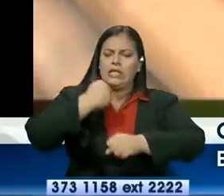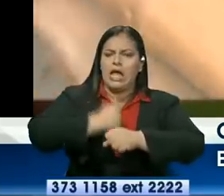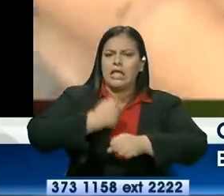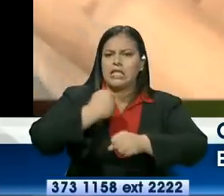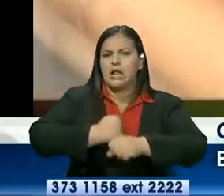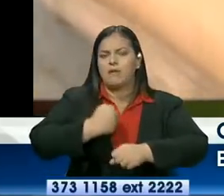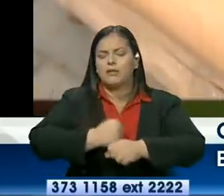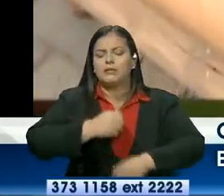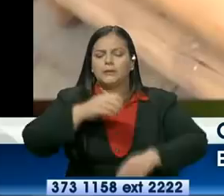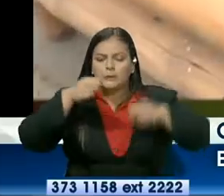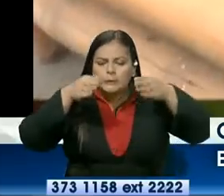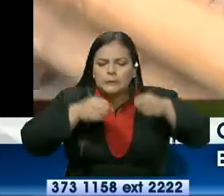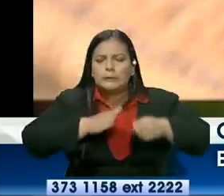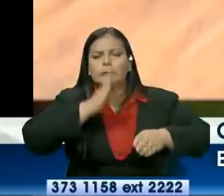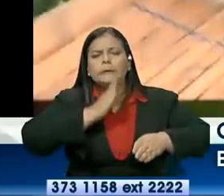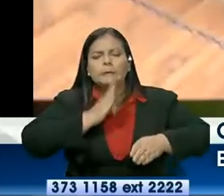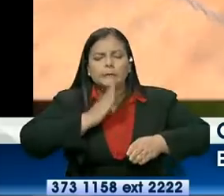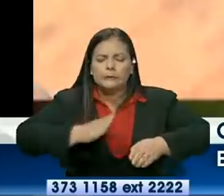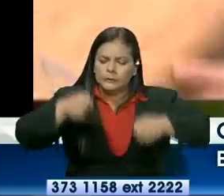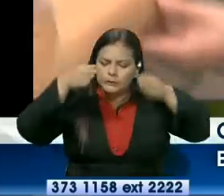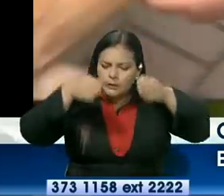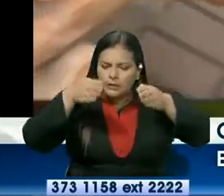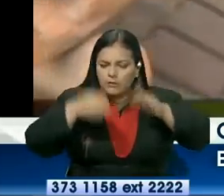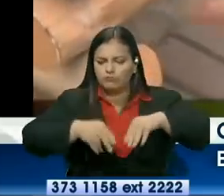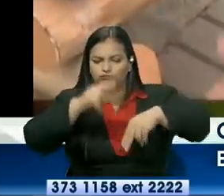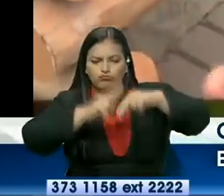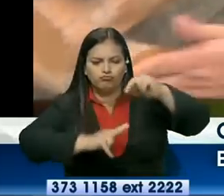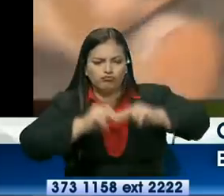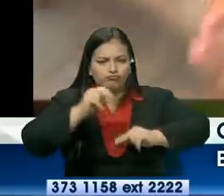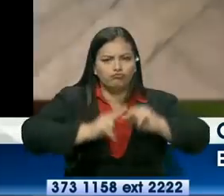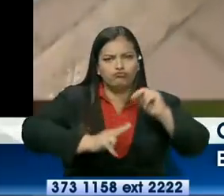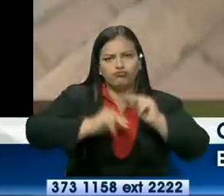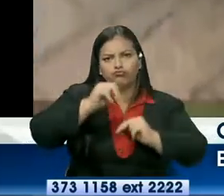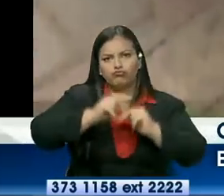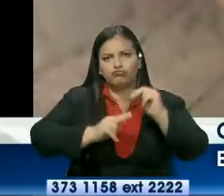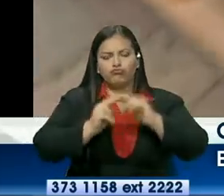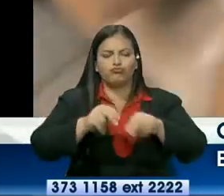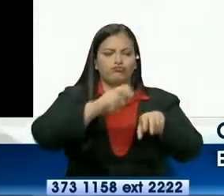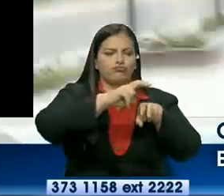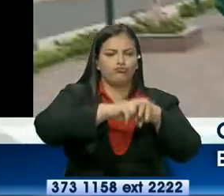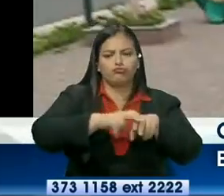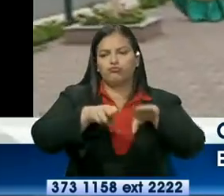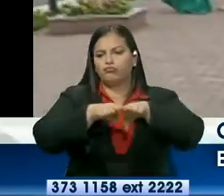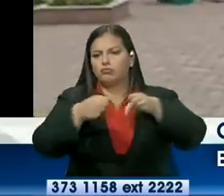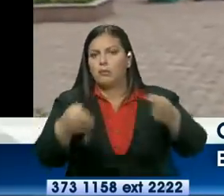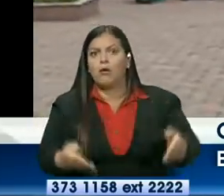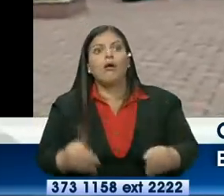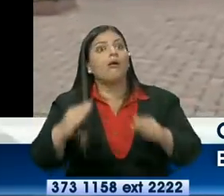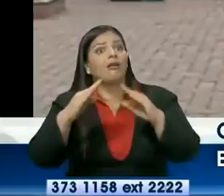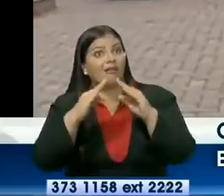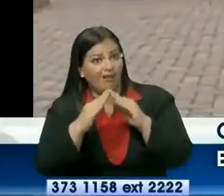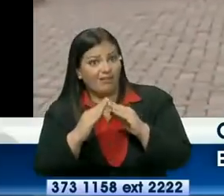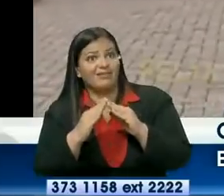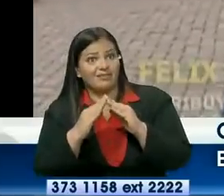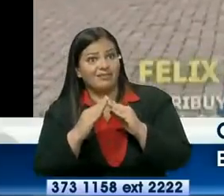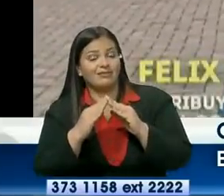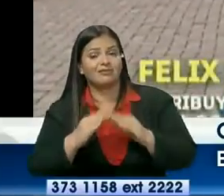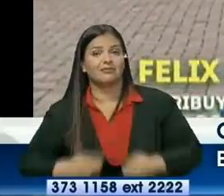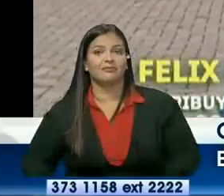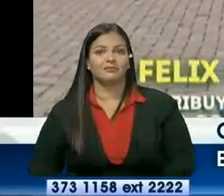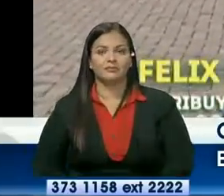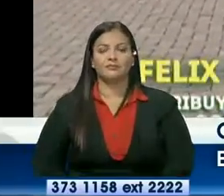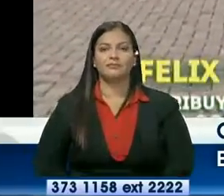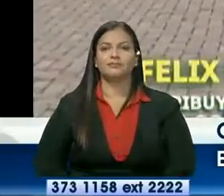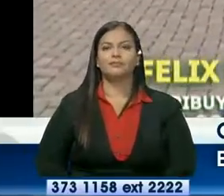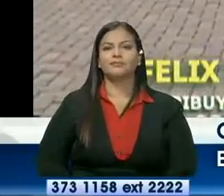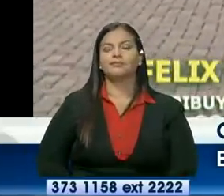aporte importante en la construcción de casas para los simonenses. Soy el ingeniero Félix Reynoso, habitante